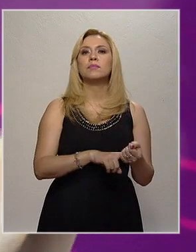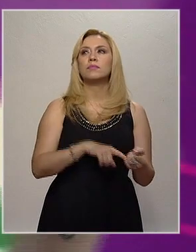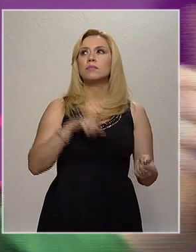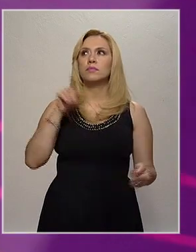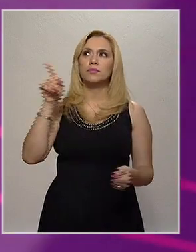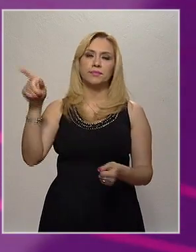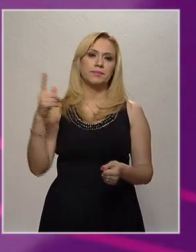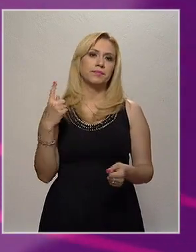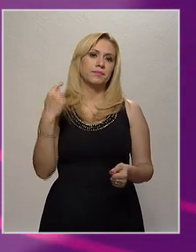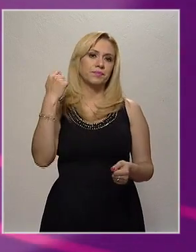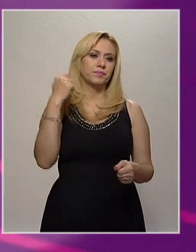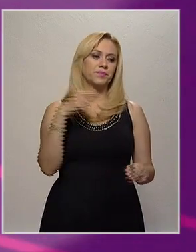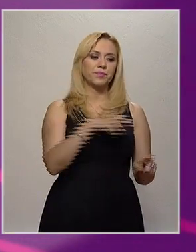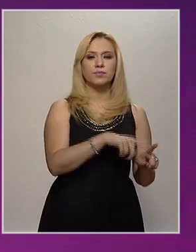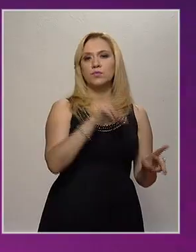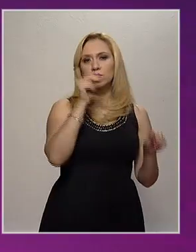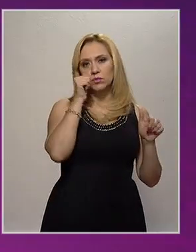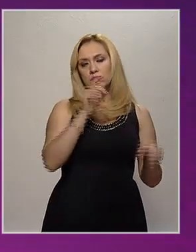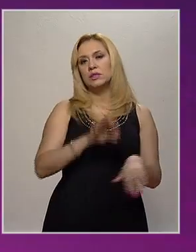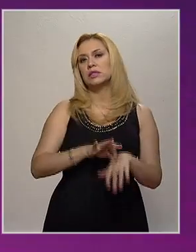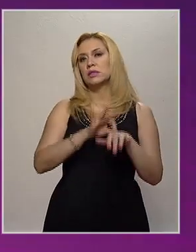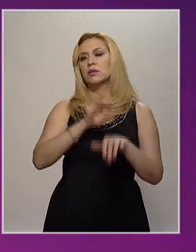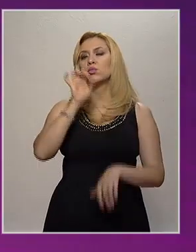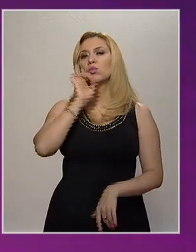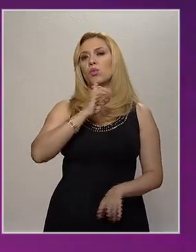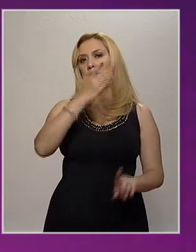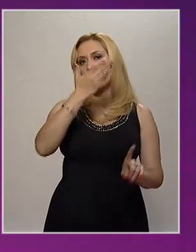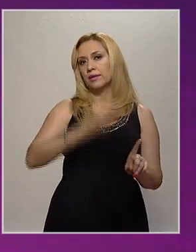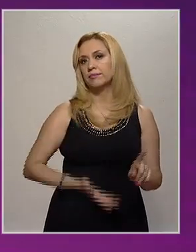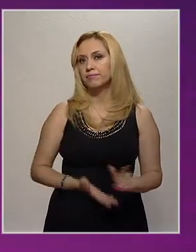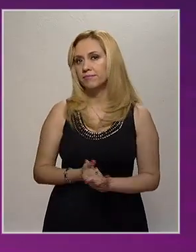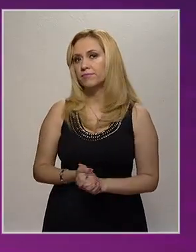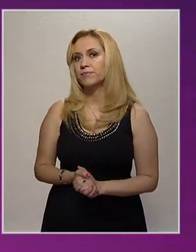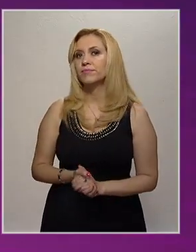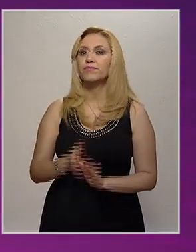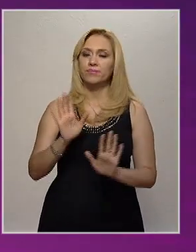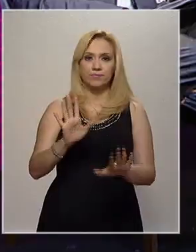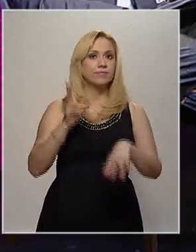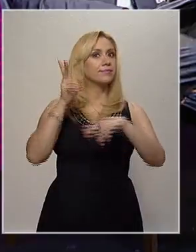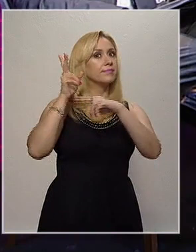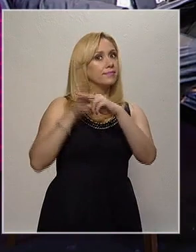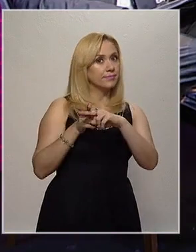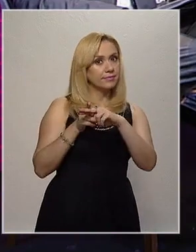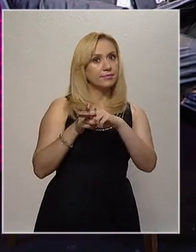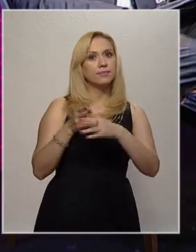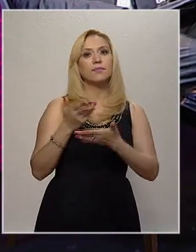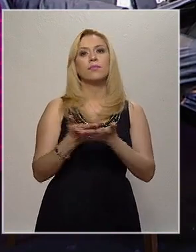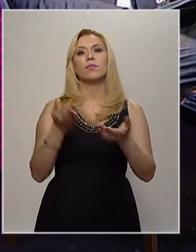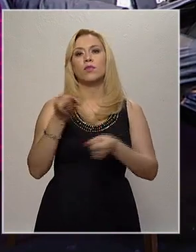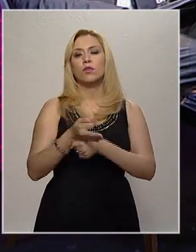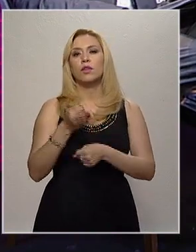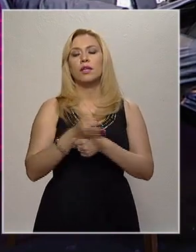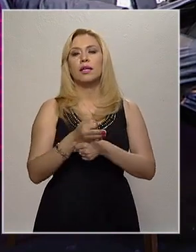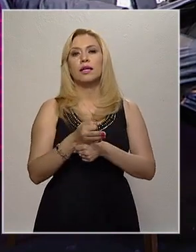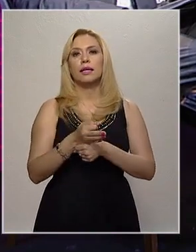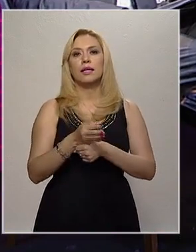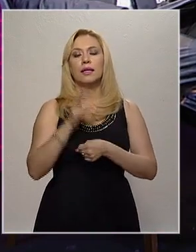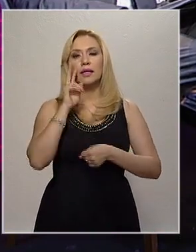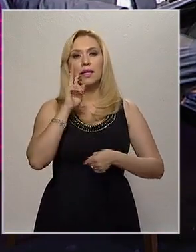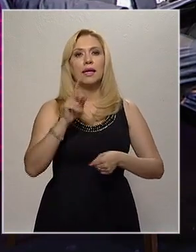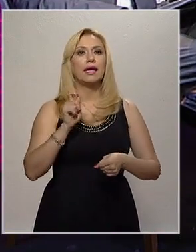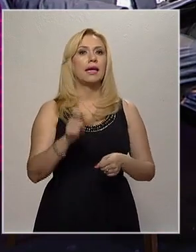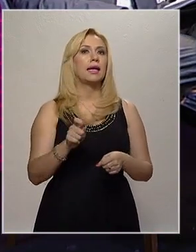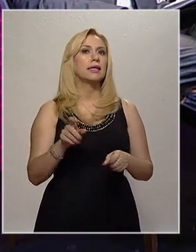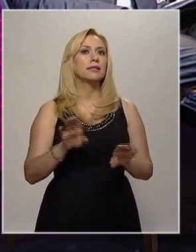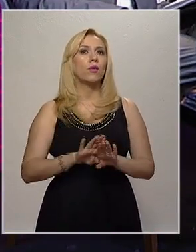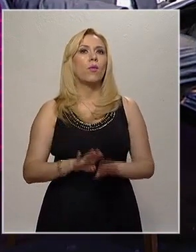ocasionado por tema de género. Muy bien. Creo que es momento de hacer una pausa. Nos quedamos con el tema de violencia obstétrica